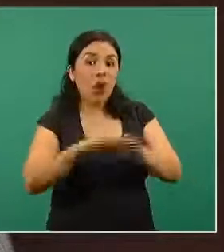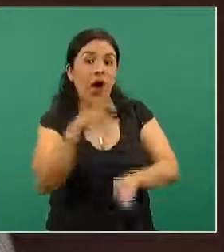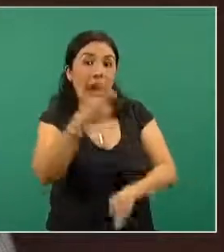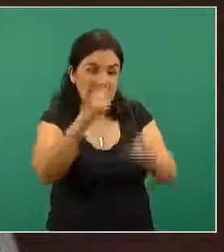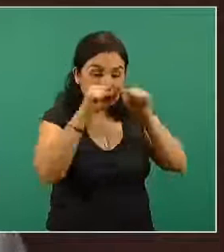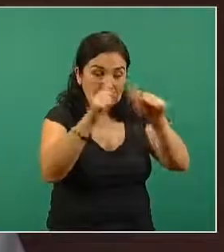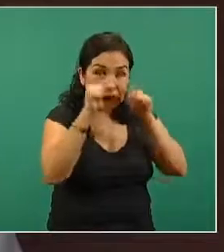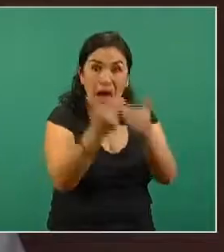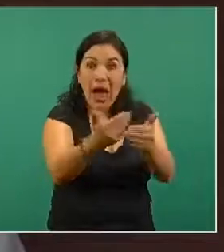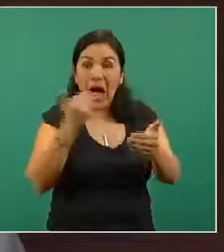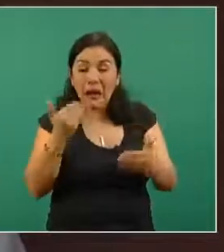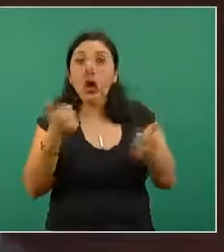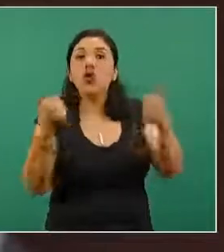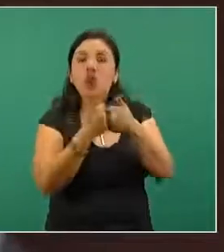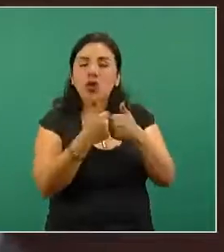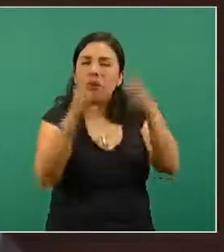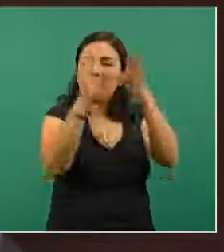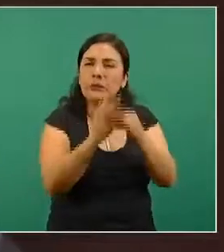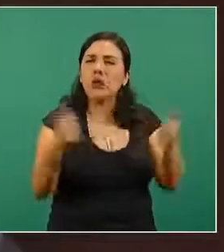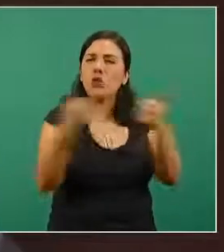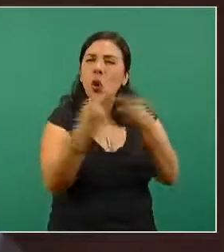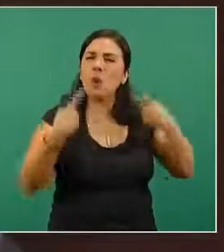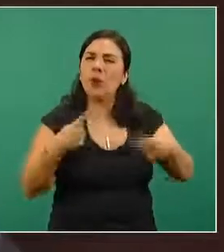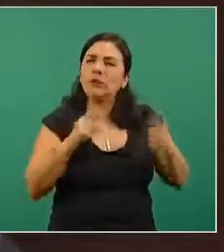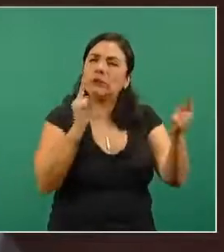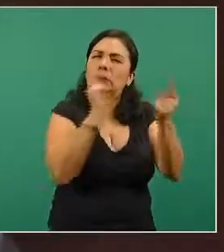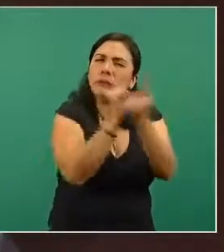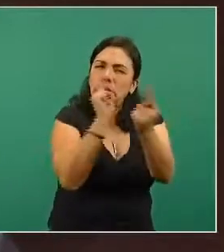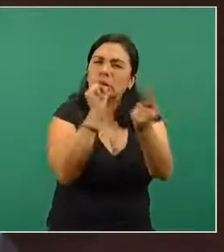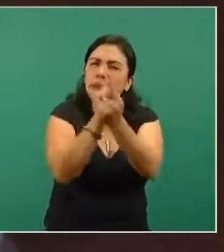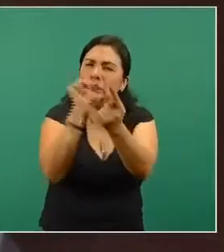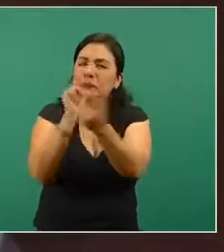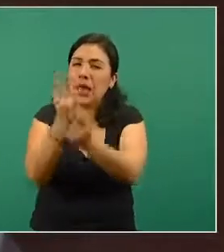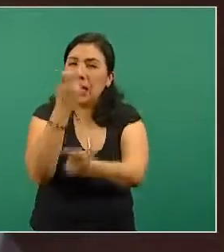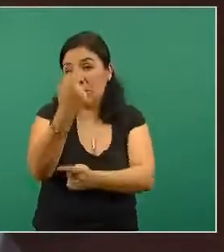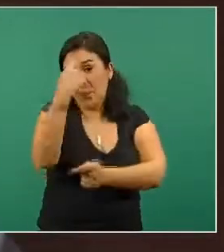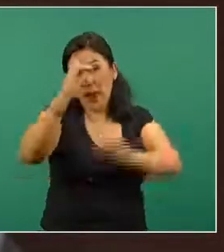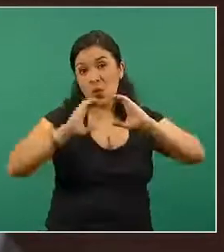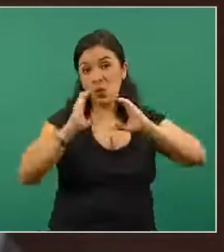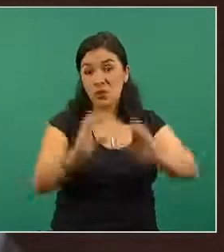también teniendo un mensaje más cercano a las personas para la promoción. Entonces creo que